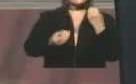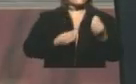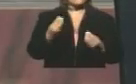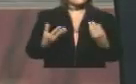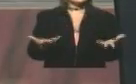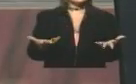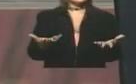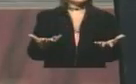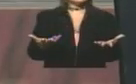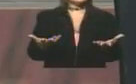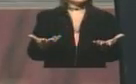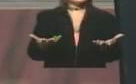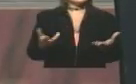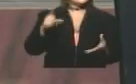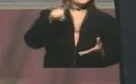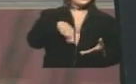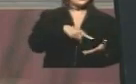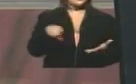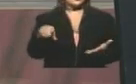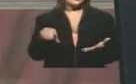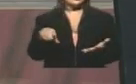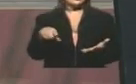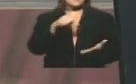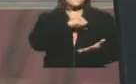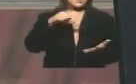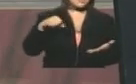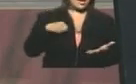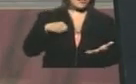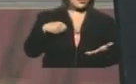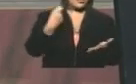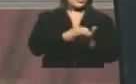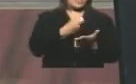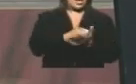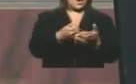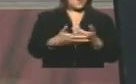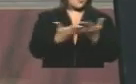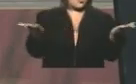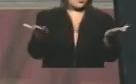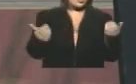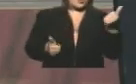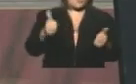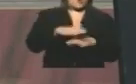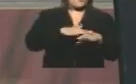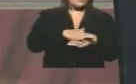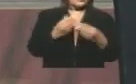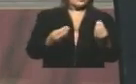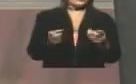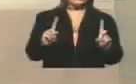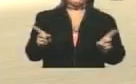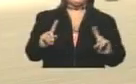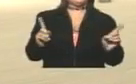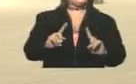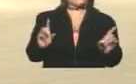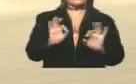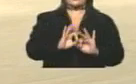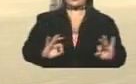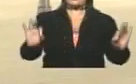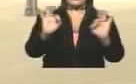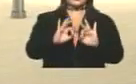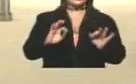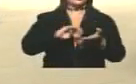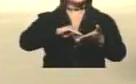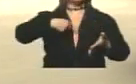reciben. ¿Están de alguna manera patrocinados por alguna institución pública o privada? Realmente